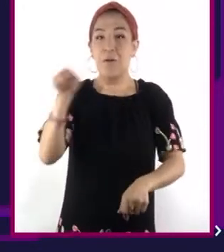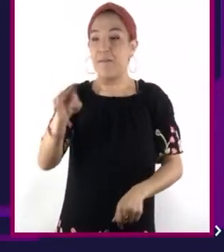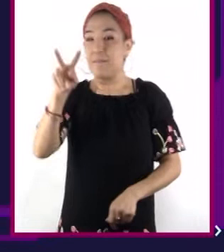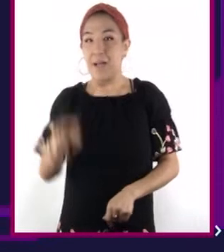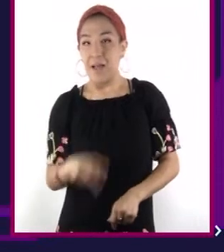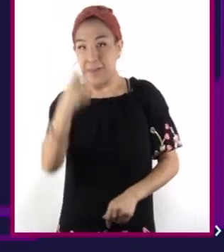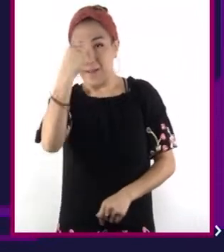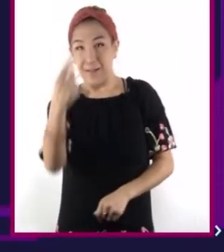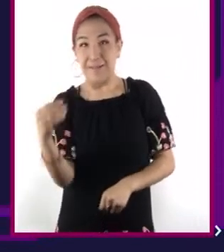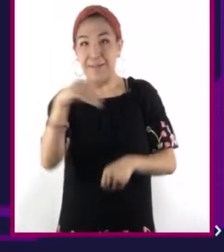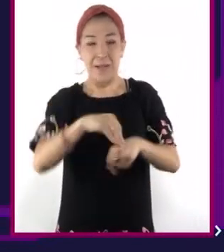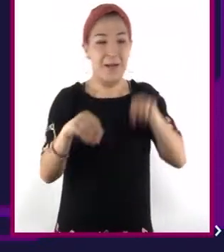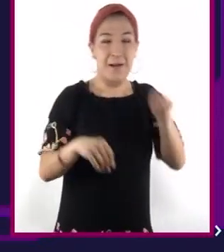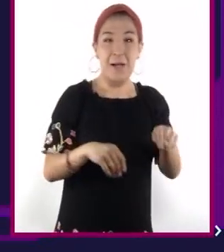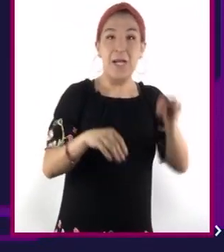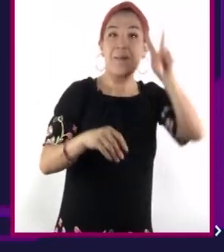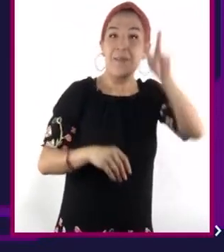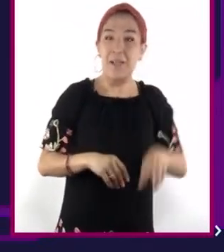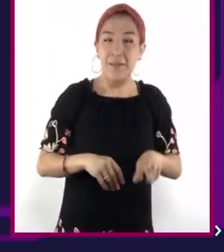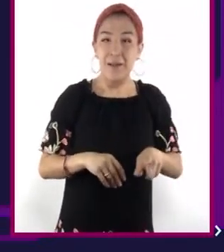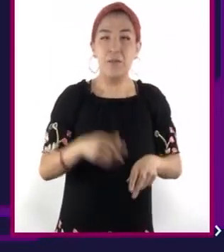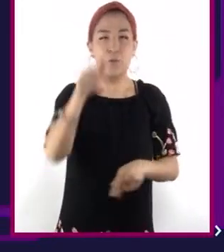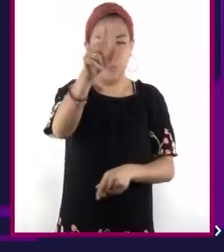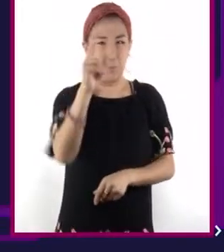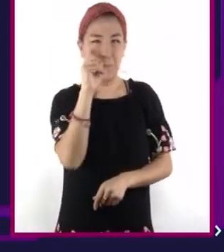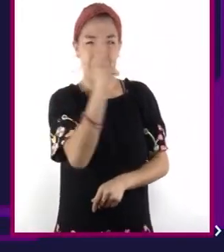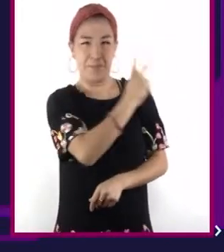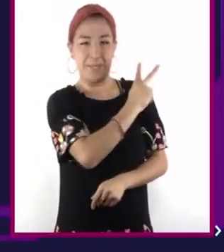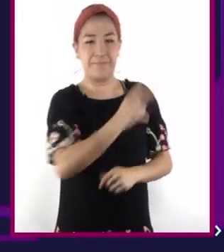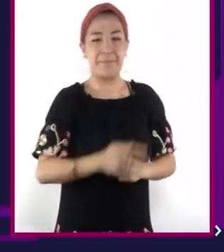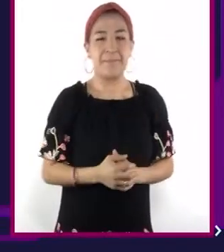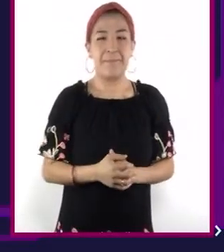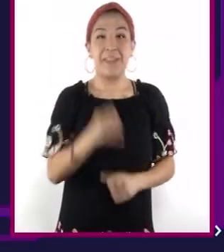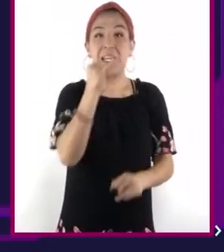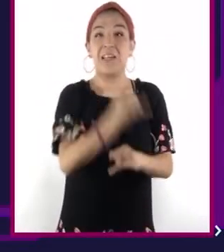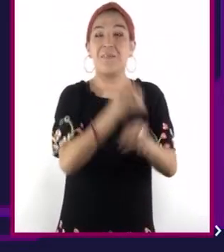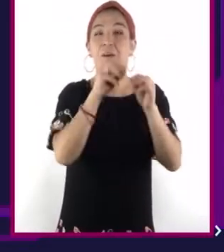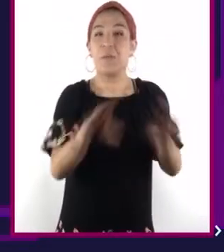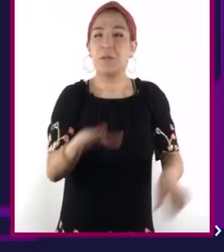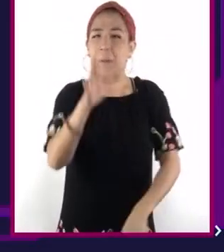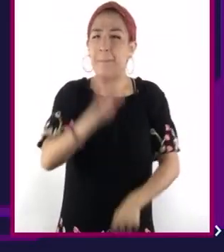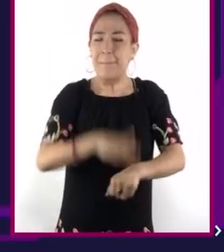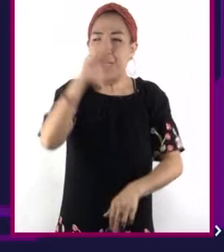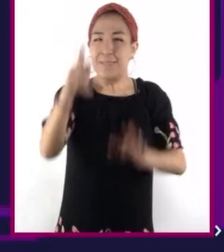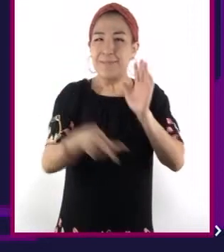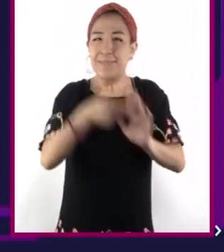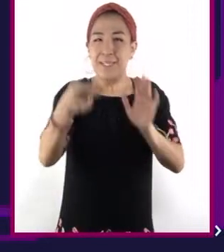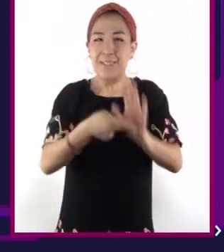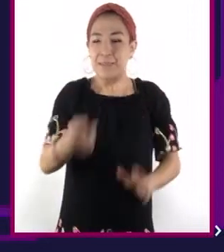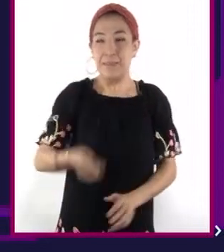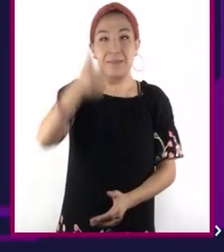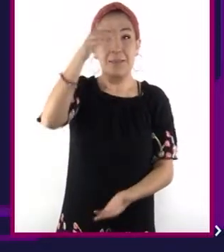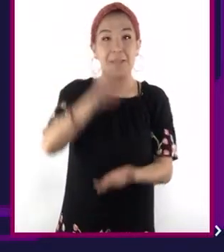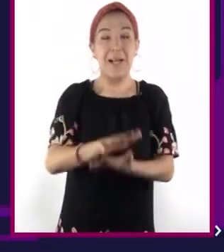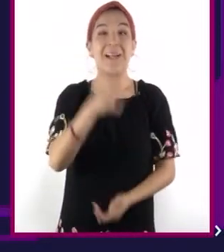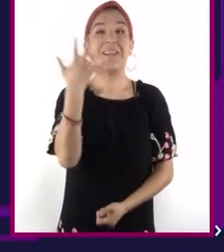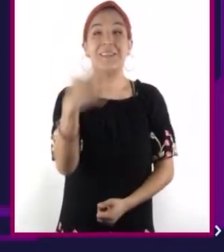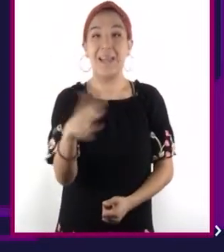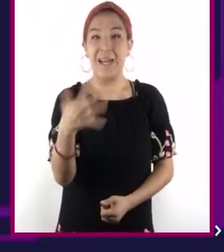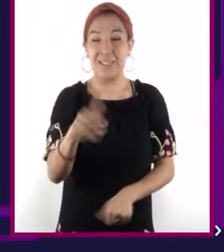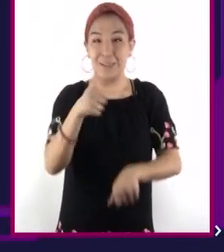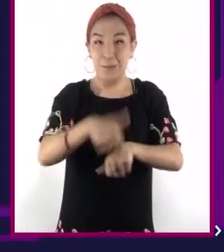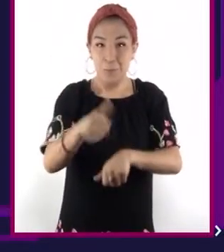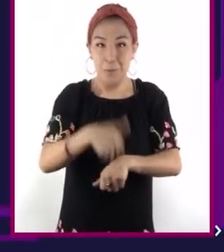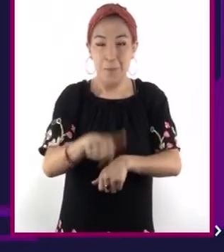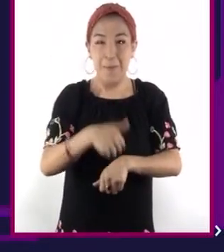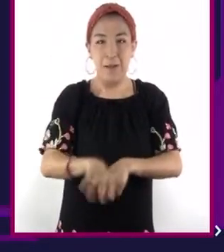Observen que en la gráfica de las secuencias inventadas, el dato que aparece con mayor frecuencia es el 10,